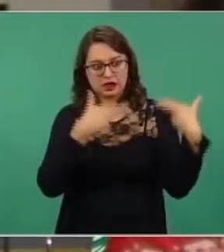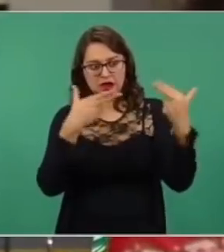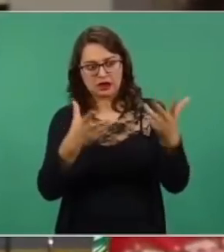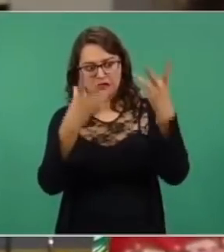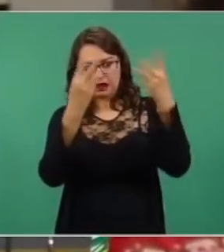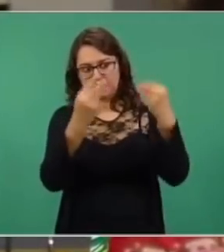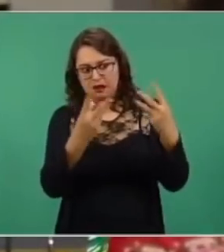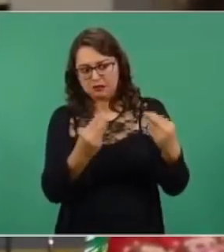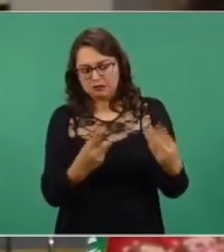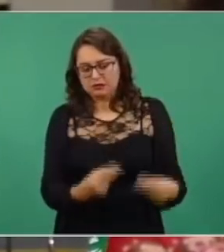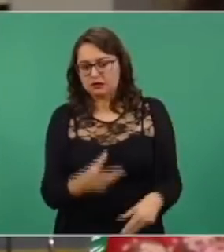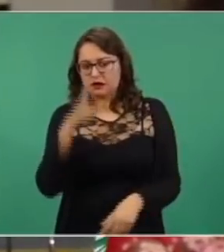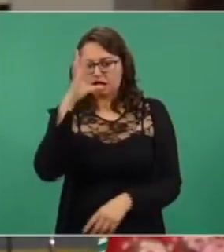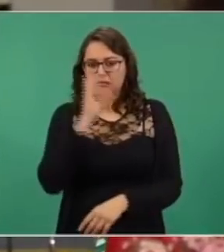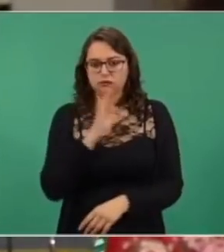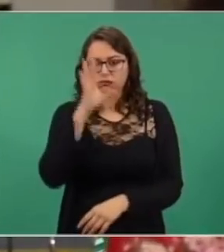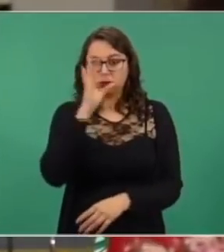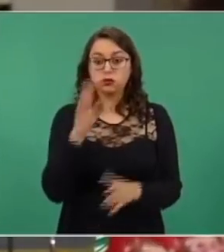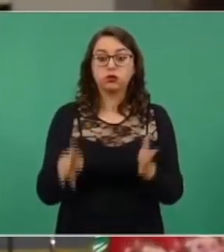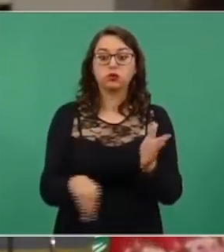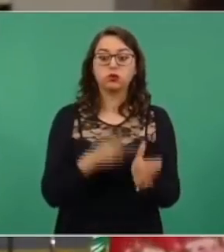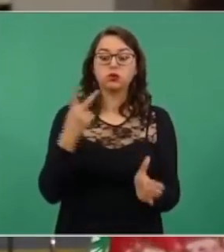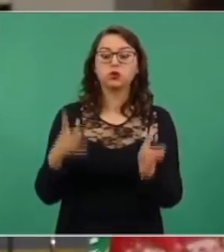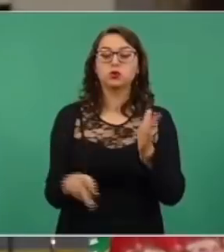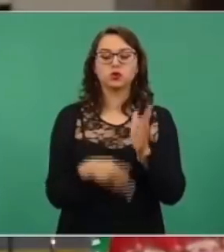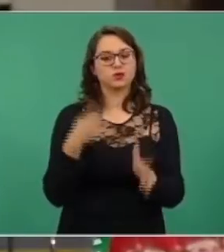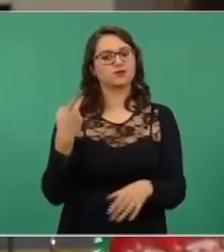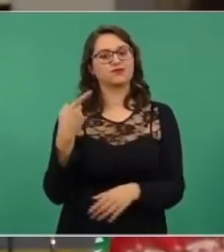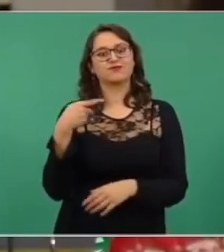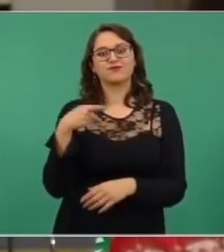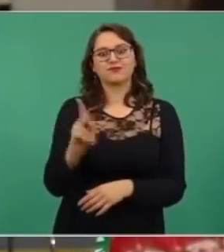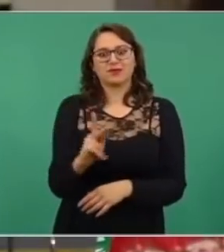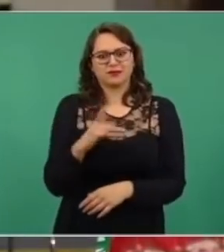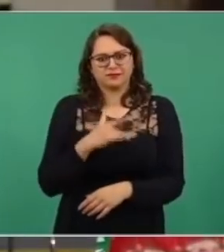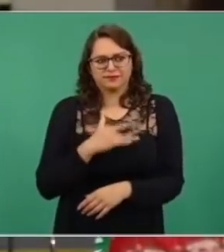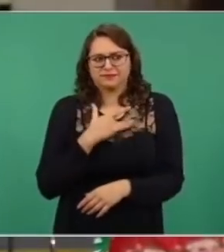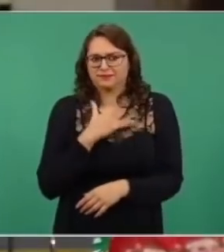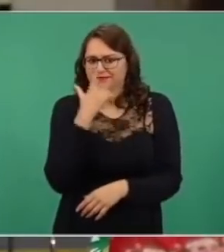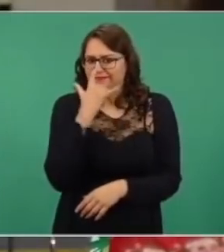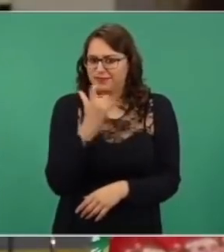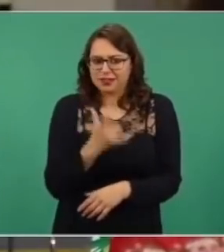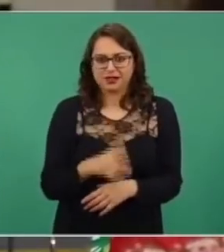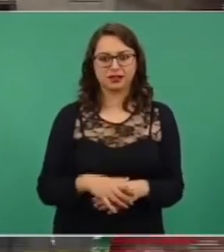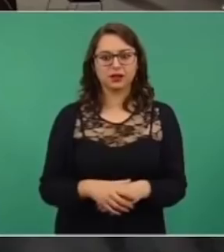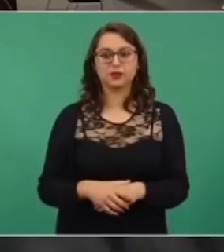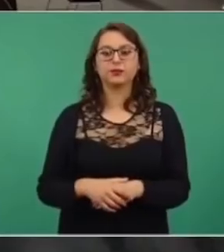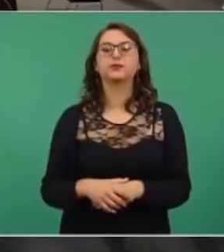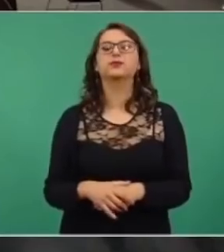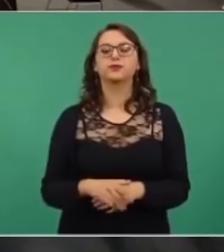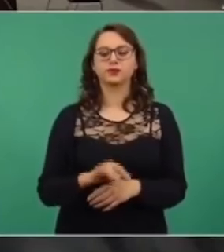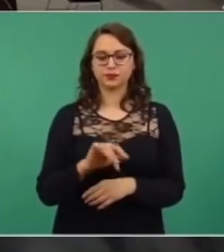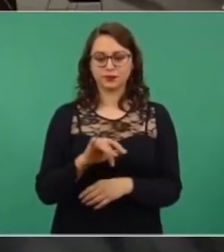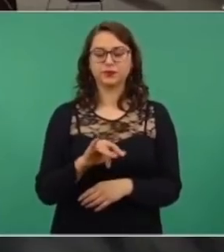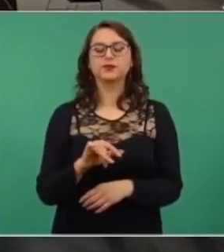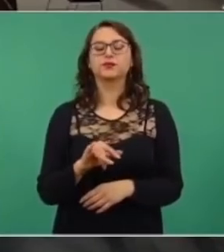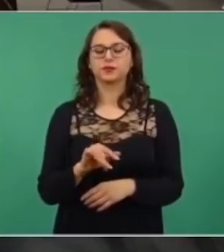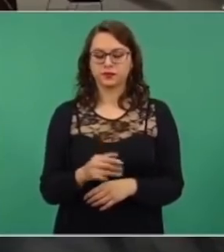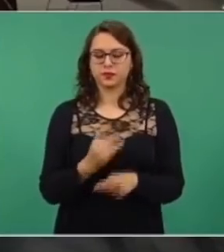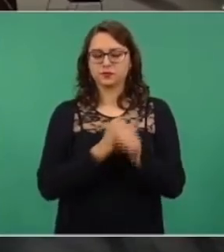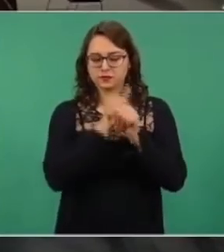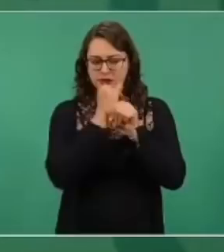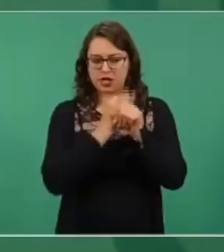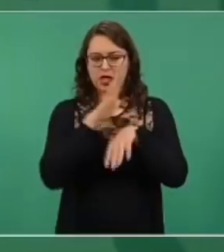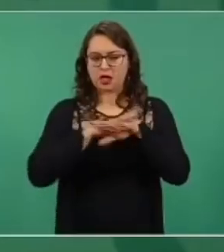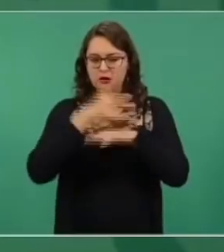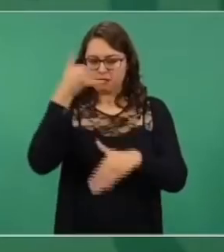deshacer. Sin embargo, bueno, pues a los mexicanos allá en España pues les llama la atención, ¿no? Sí, pero vamos a verlo y vamos a